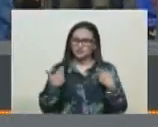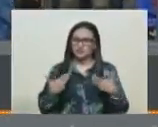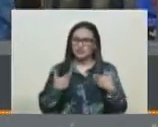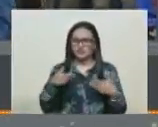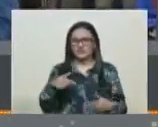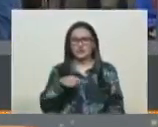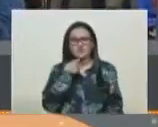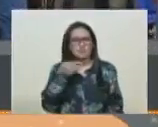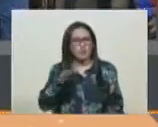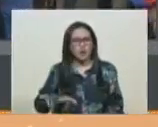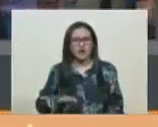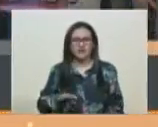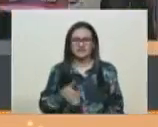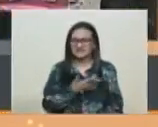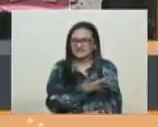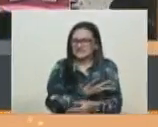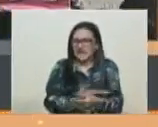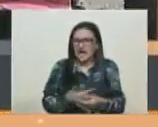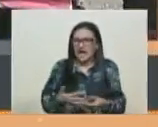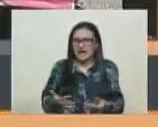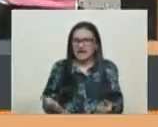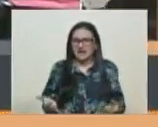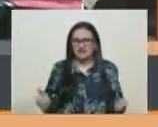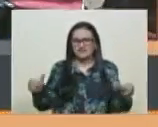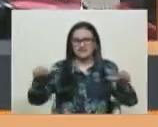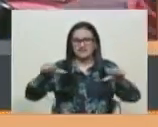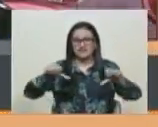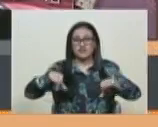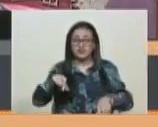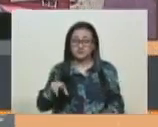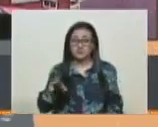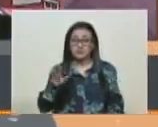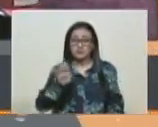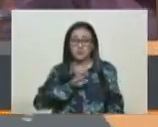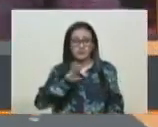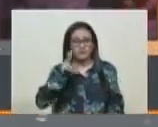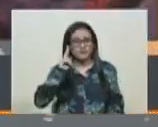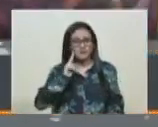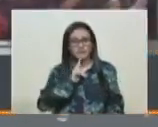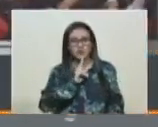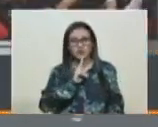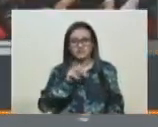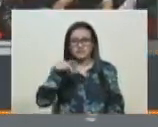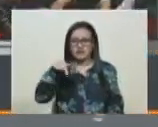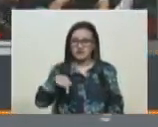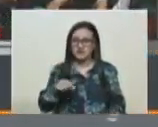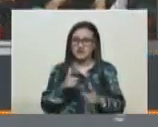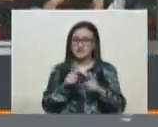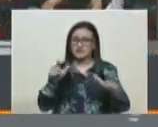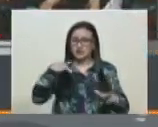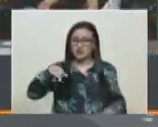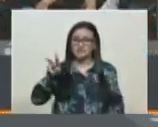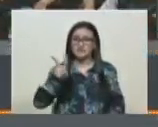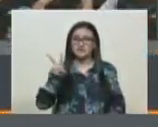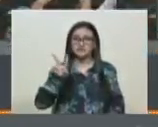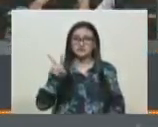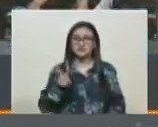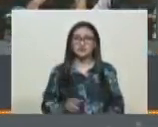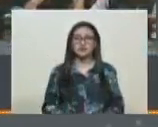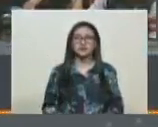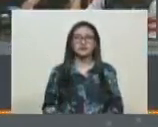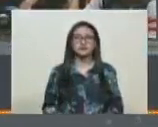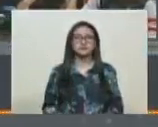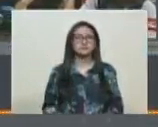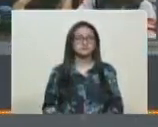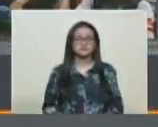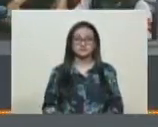de muerte, de sangre y destrucción a la patria de Simón Bolívar y de nuestros libertadores y libertadoras. Esto no se